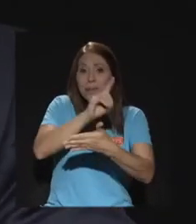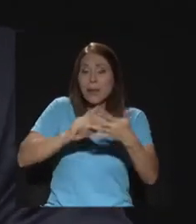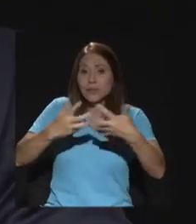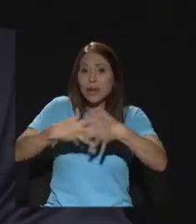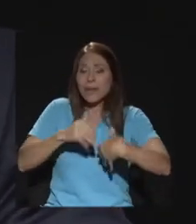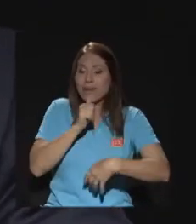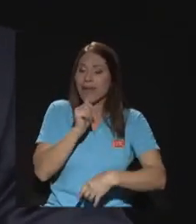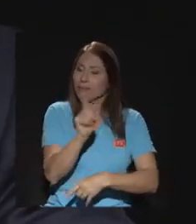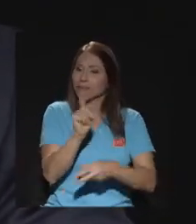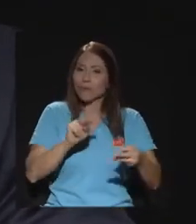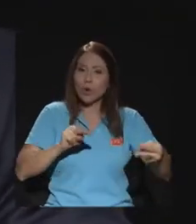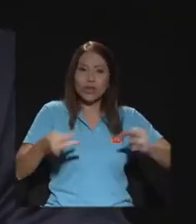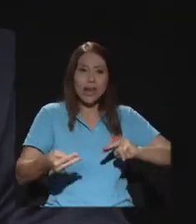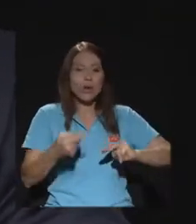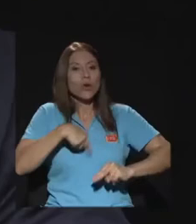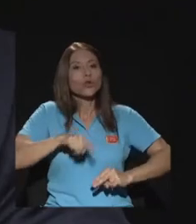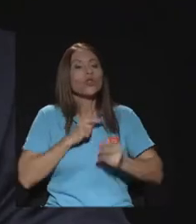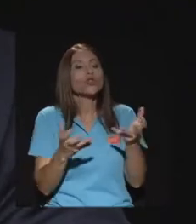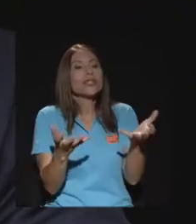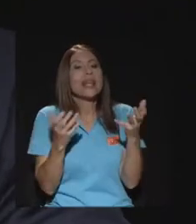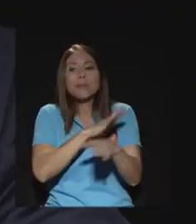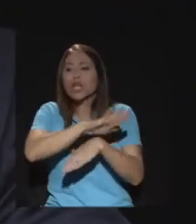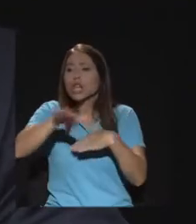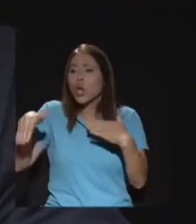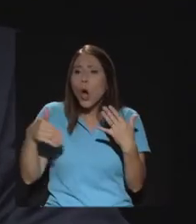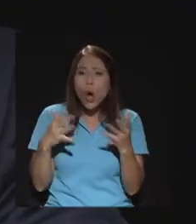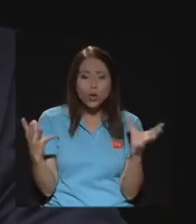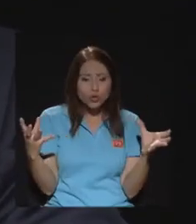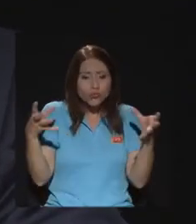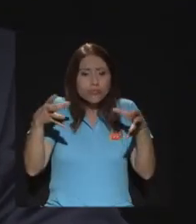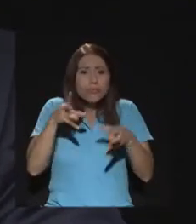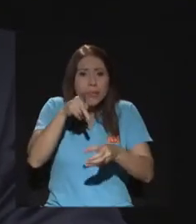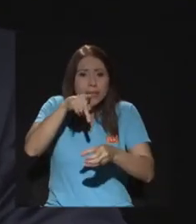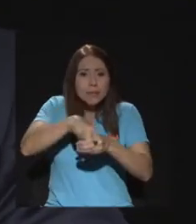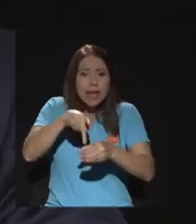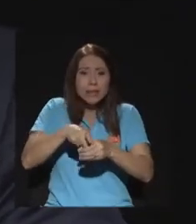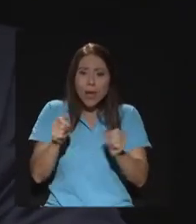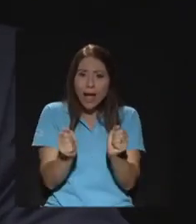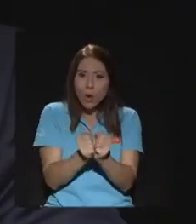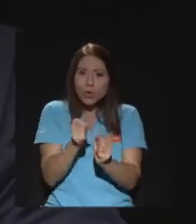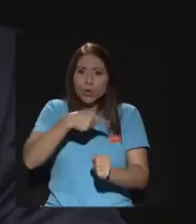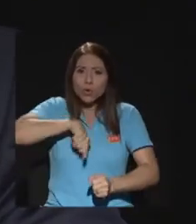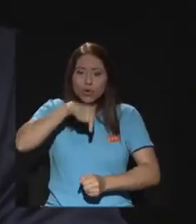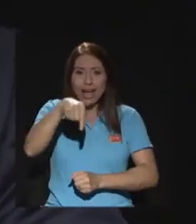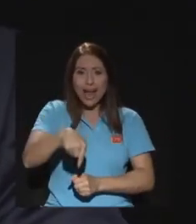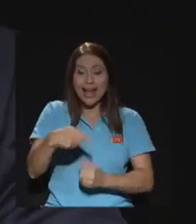privada. Todo lo contrario, quisiéramos tenerlos a todos sobre la mesa y que estén acá con nosotros. De